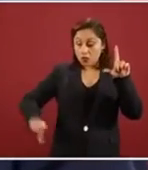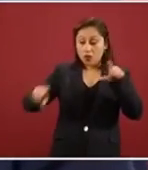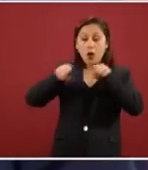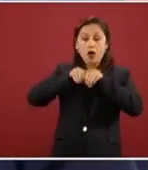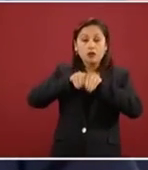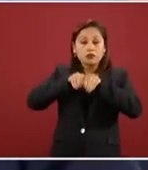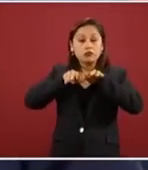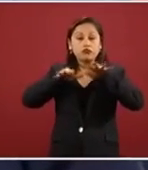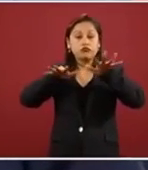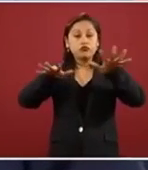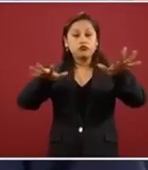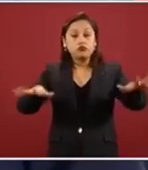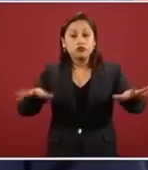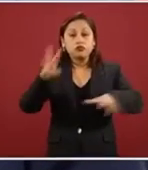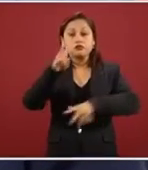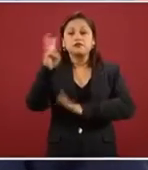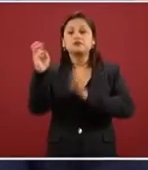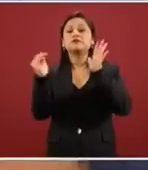mil millones